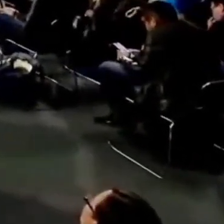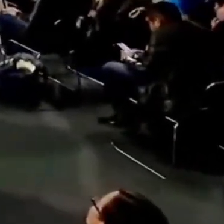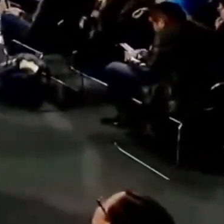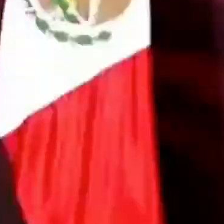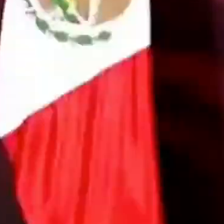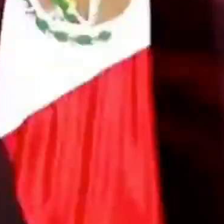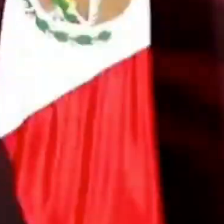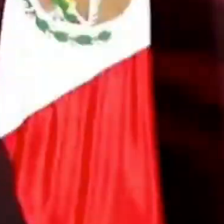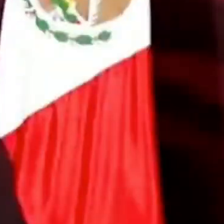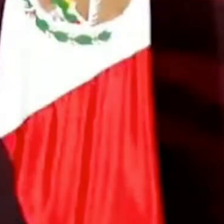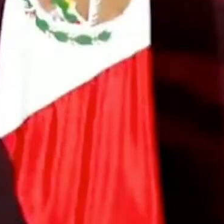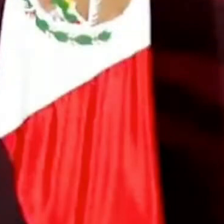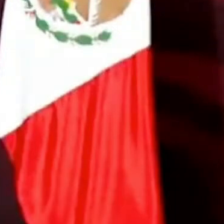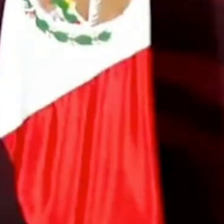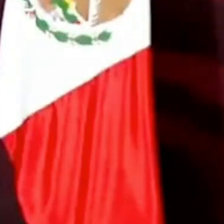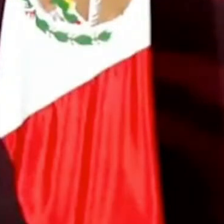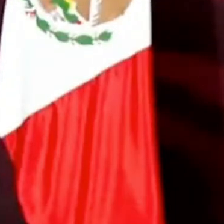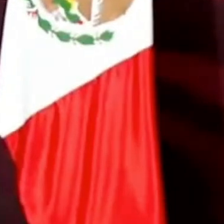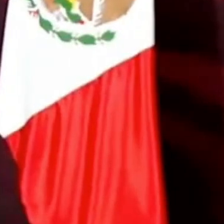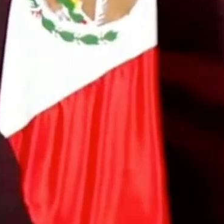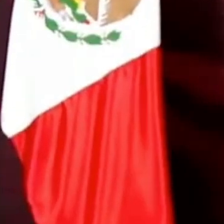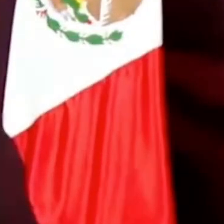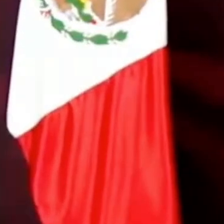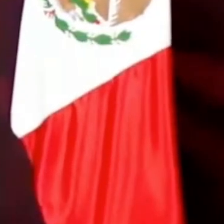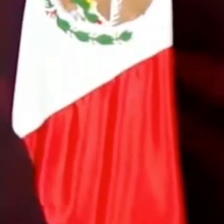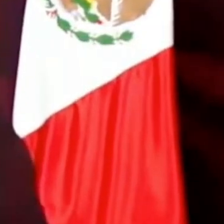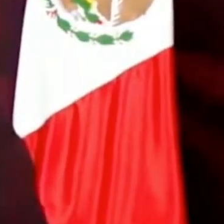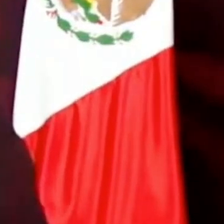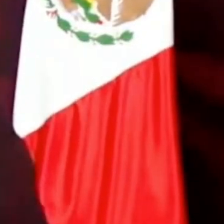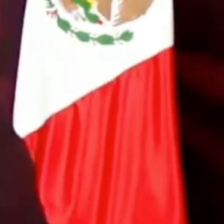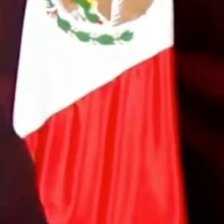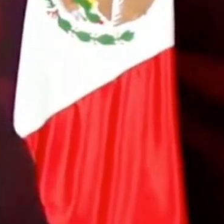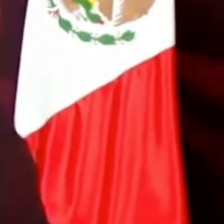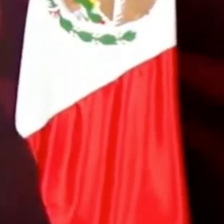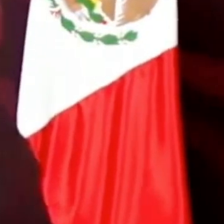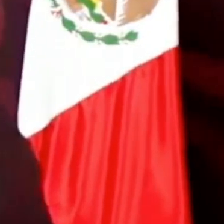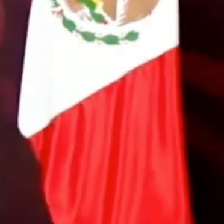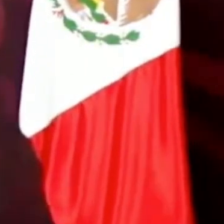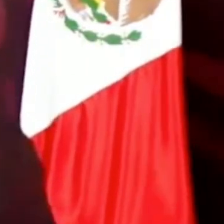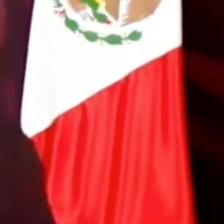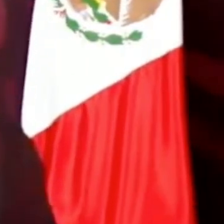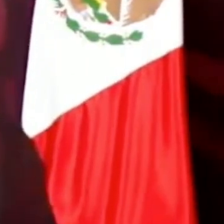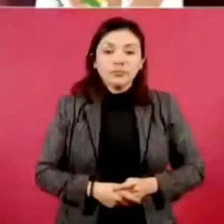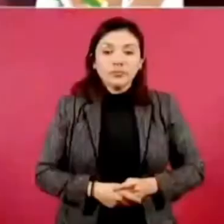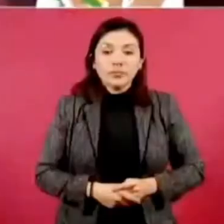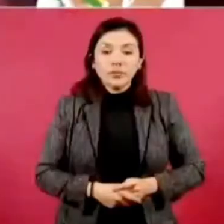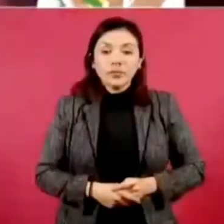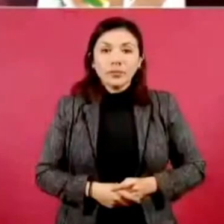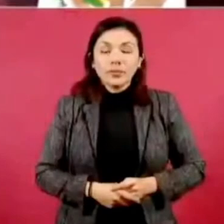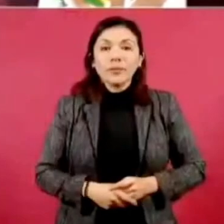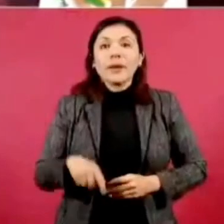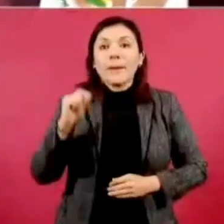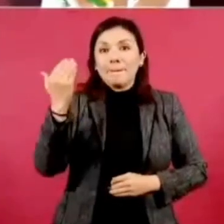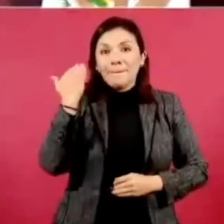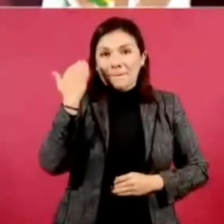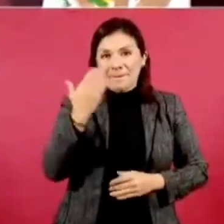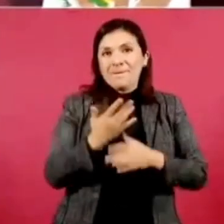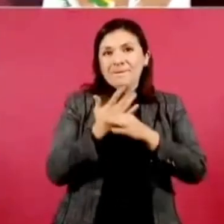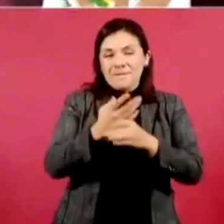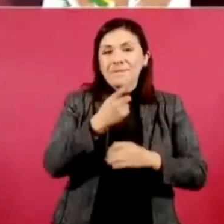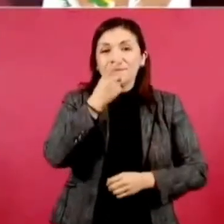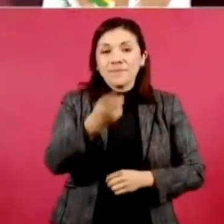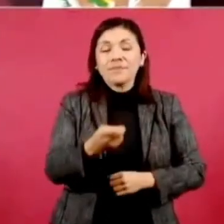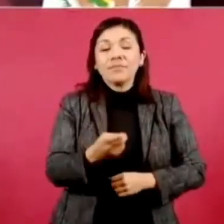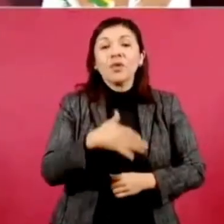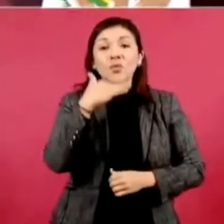de las de mero arriba hasta la punta, hasta el pináculo, llegó a decir que